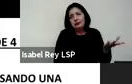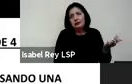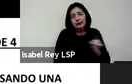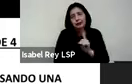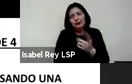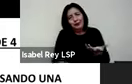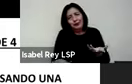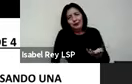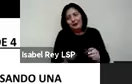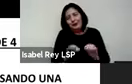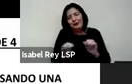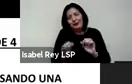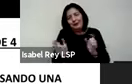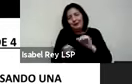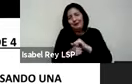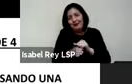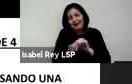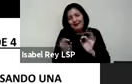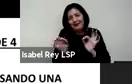impráctico. ¿Quién vive así?